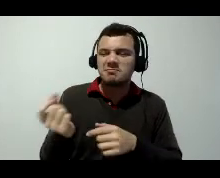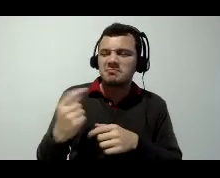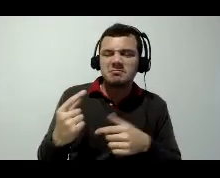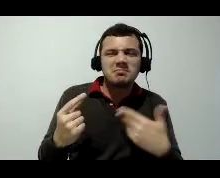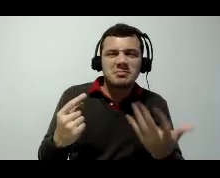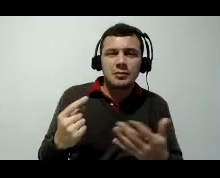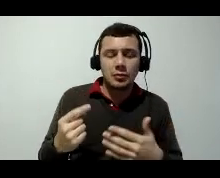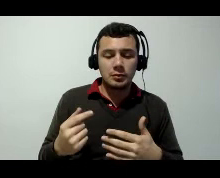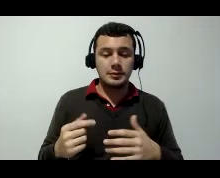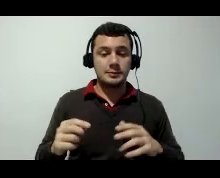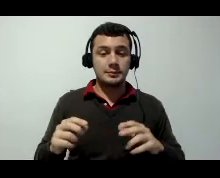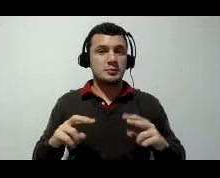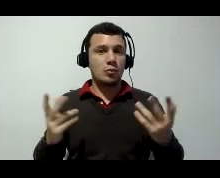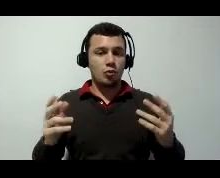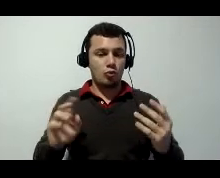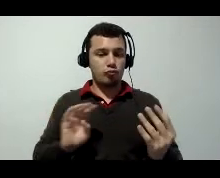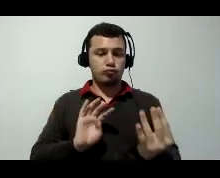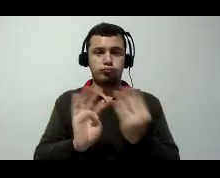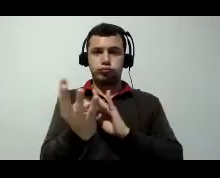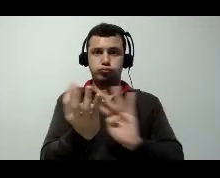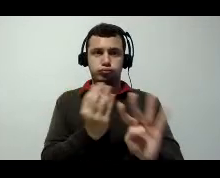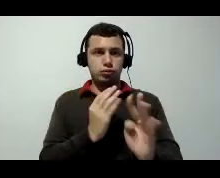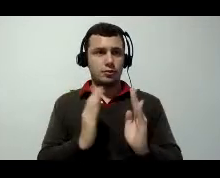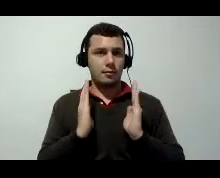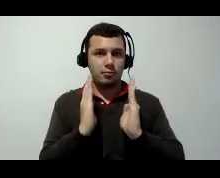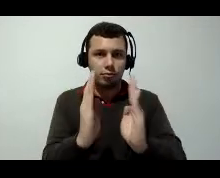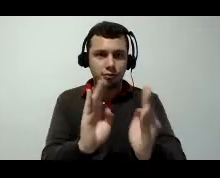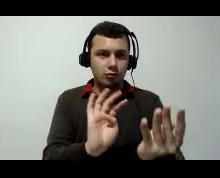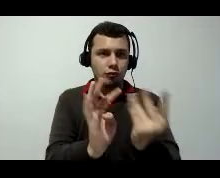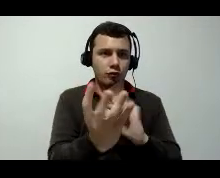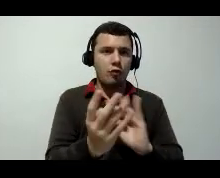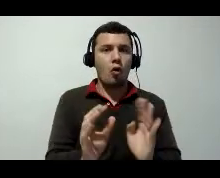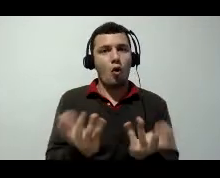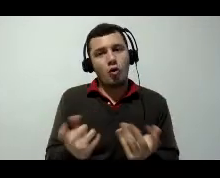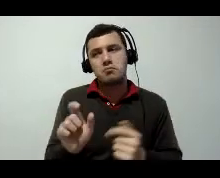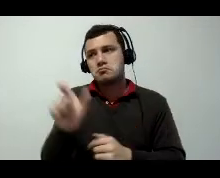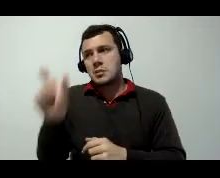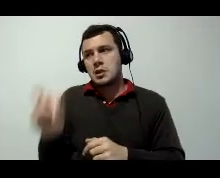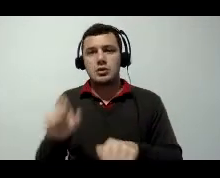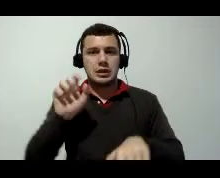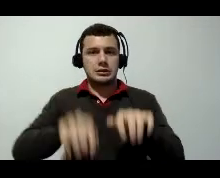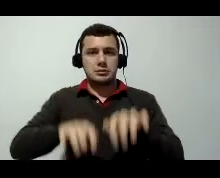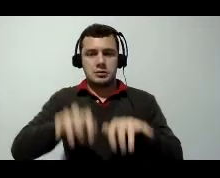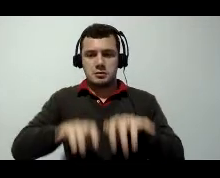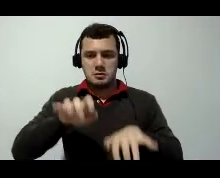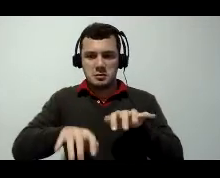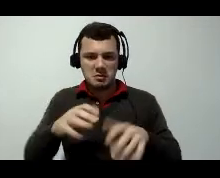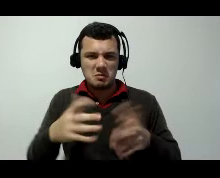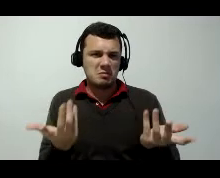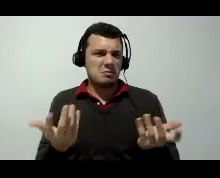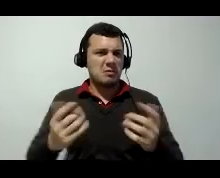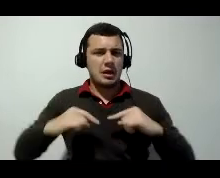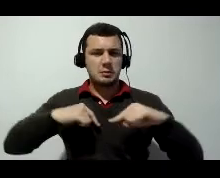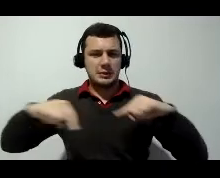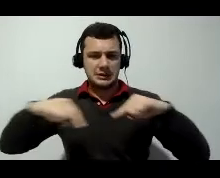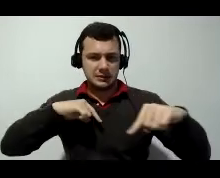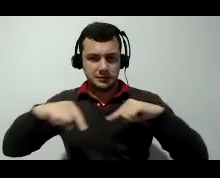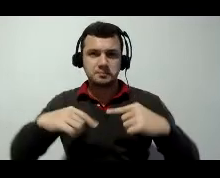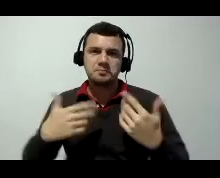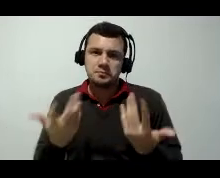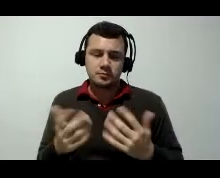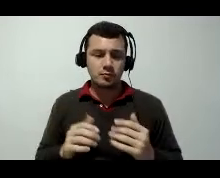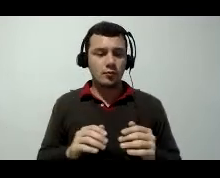tránsito o qué pasa con el personal administrativo? Entonces vamos a hablar primero de las áreas de tránsito, o sea, esos pasillos que se